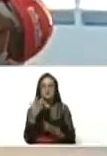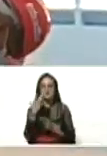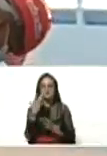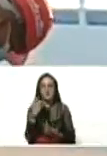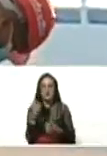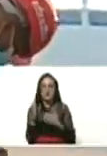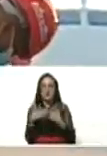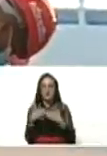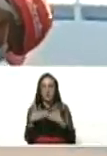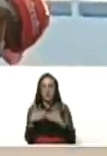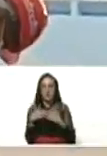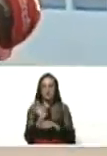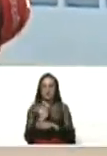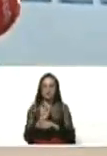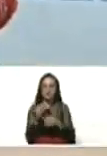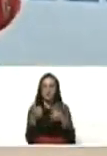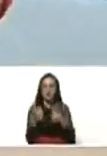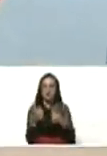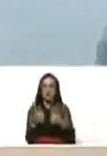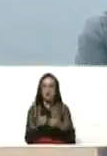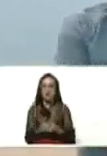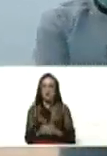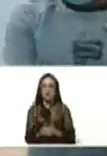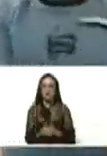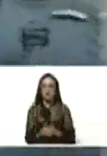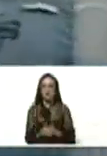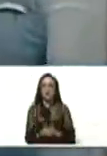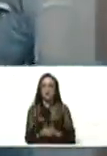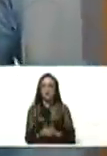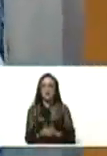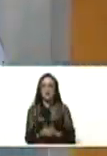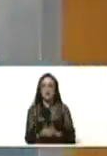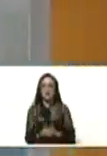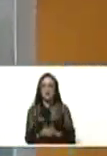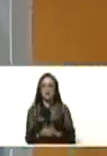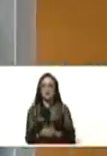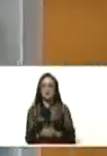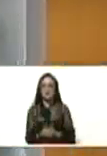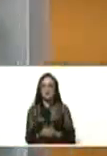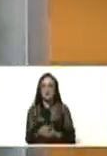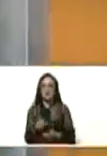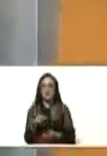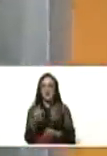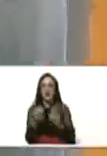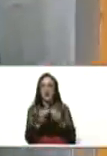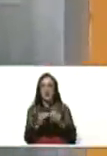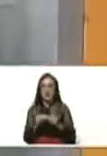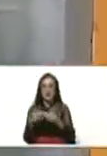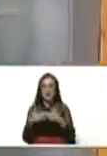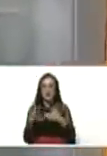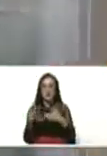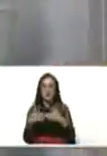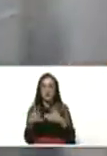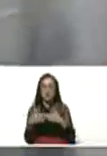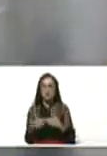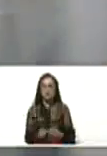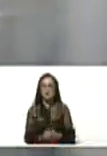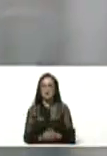su funcionamiento. En el aula de clase, fíjate, aquí está arreglando la puerta